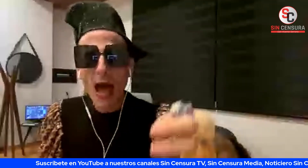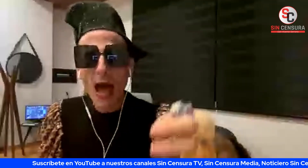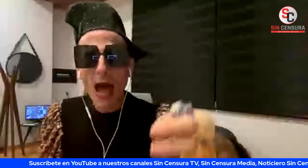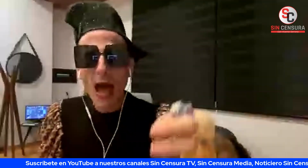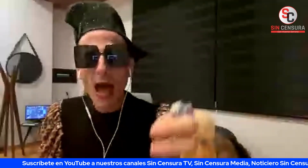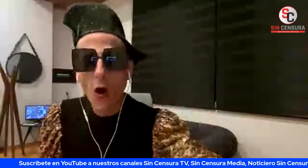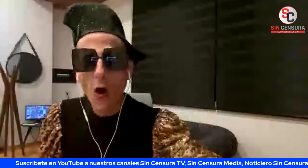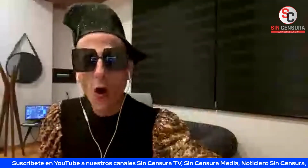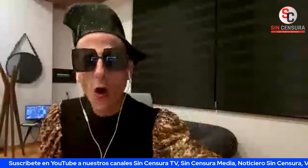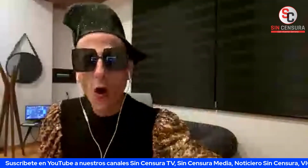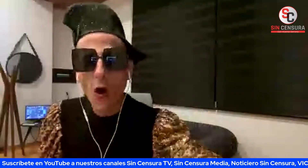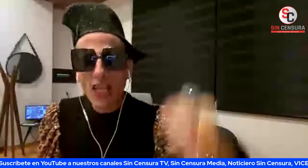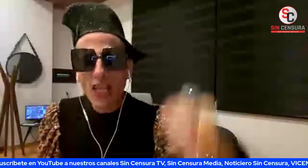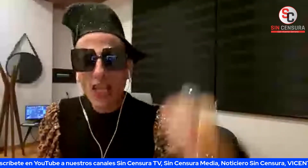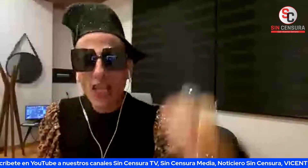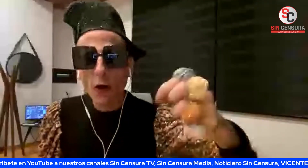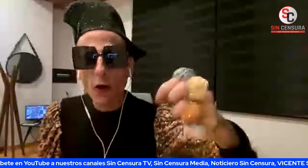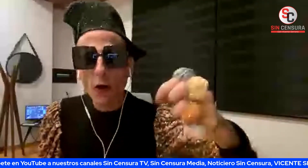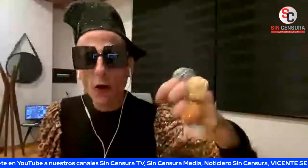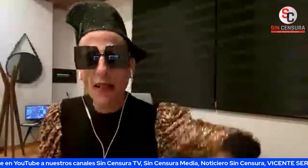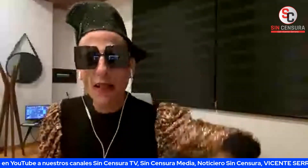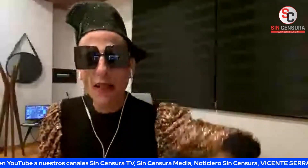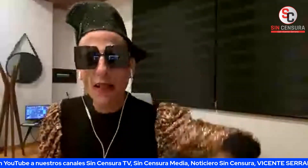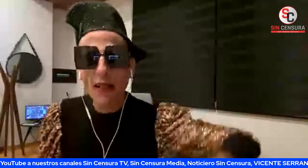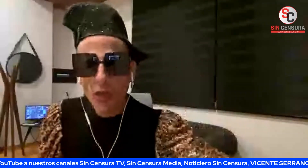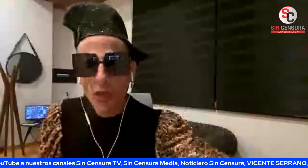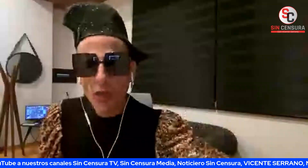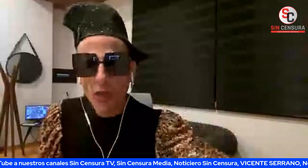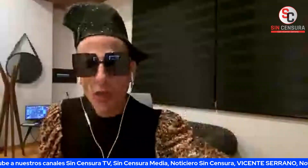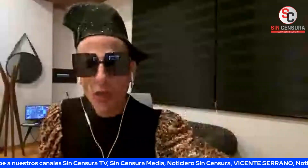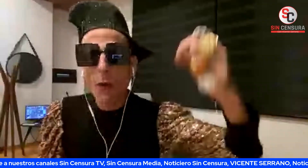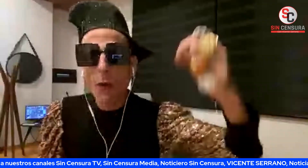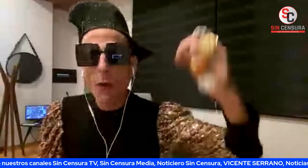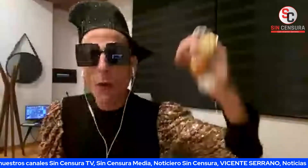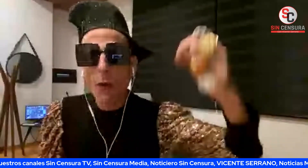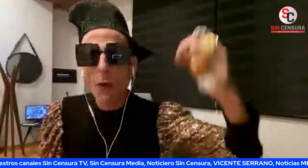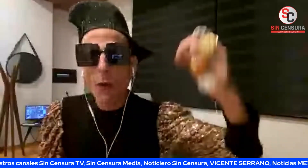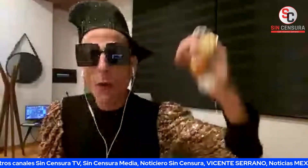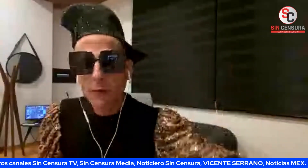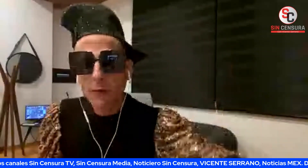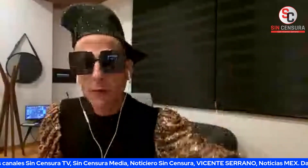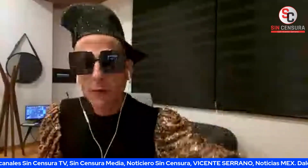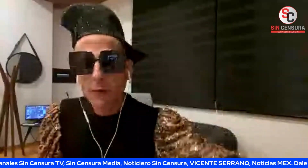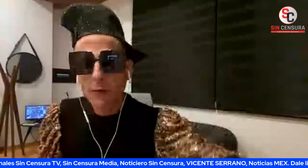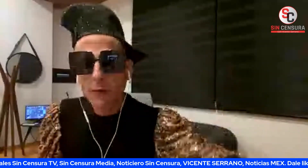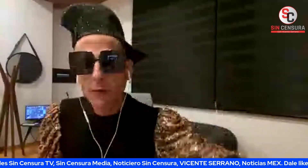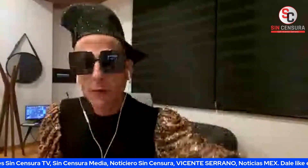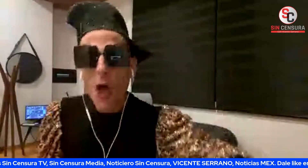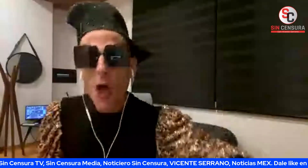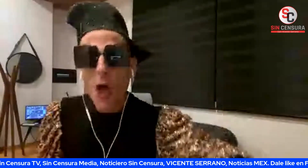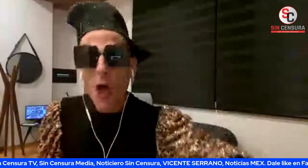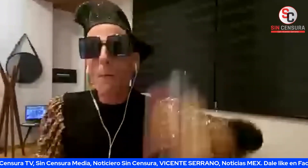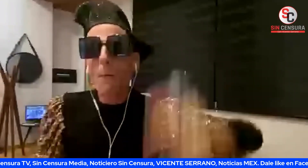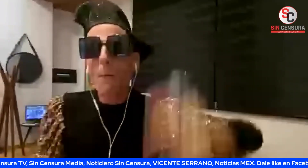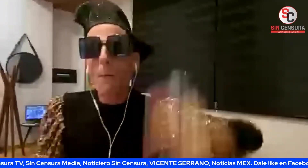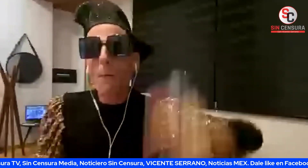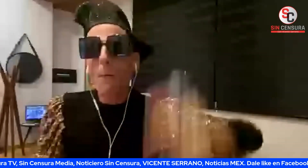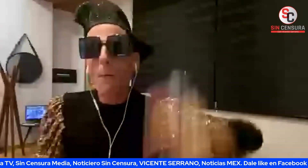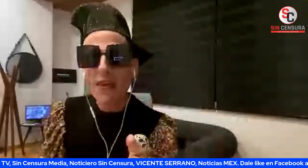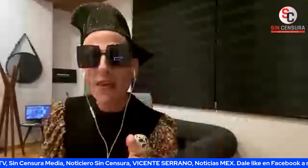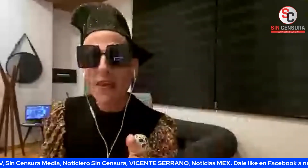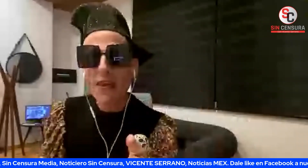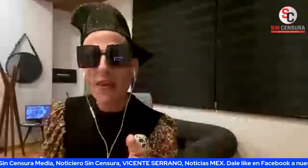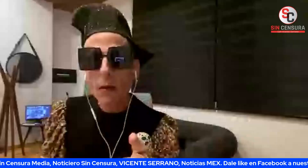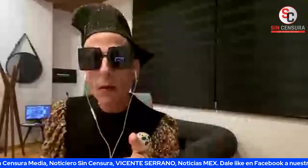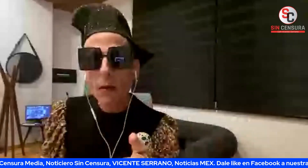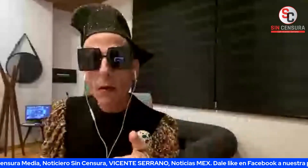paz a México y tiene que continuar la transformación bajo el proyecto de Andrés Manuel López Obrador, porque hay de aquel